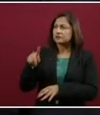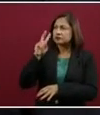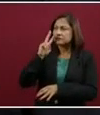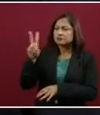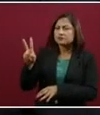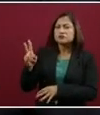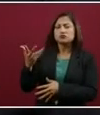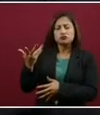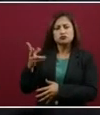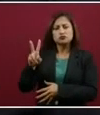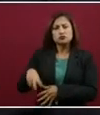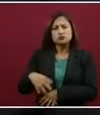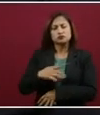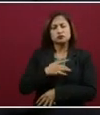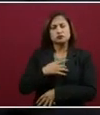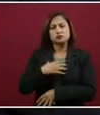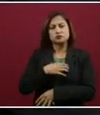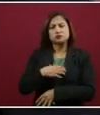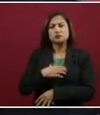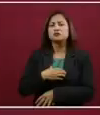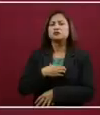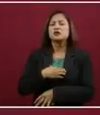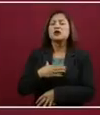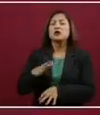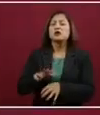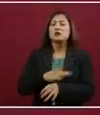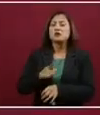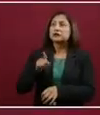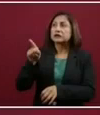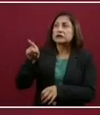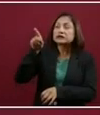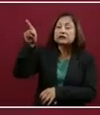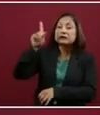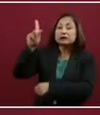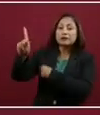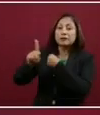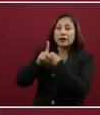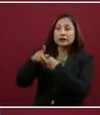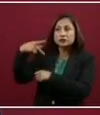fuese de un país en donde no hay corrupción,